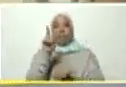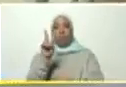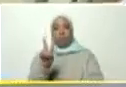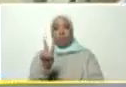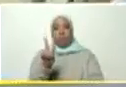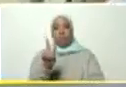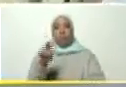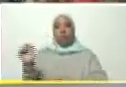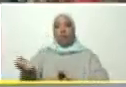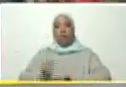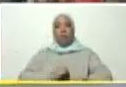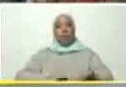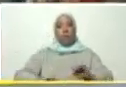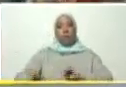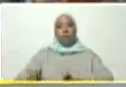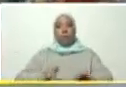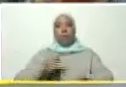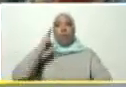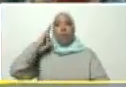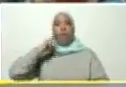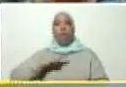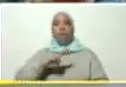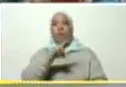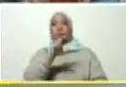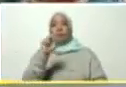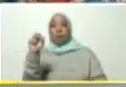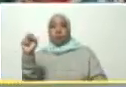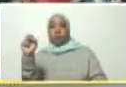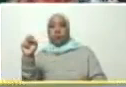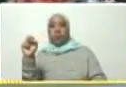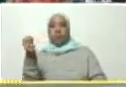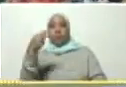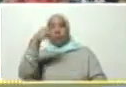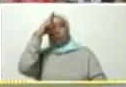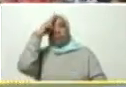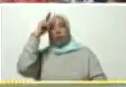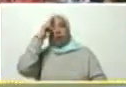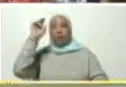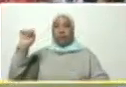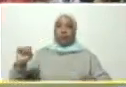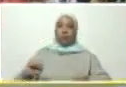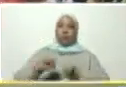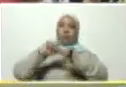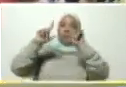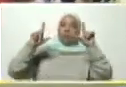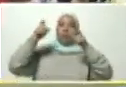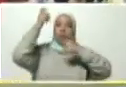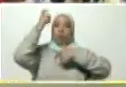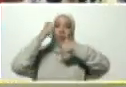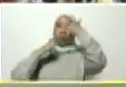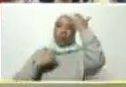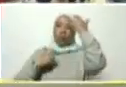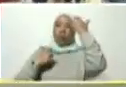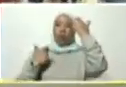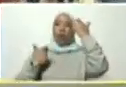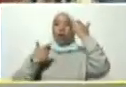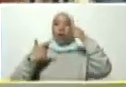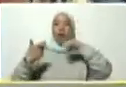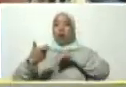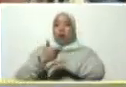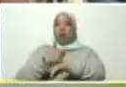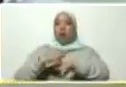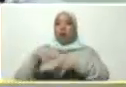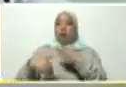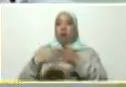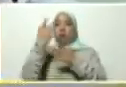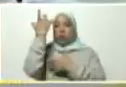del movimiento bolivariano revolucionario de 200 surgió de la mente brillante del comandante Chávez y de la generación que